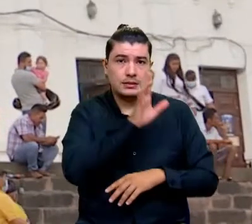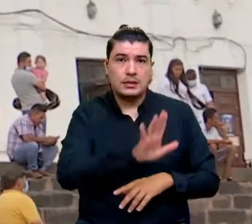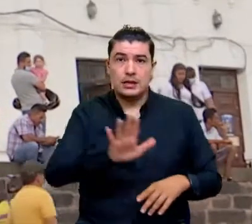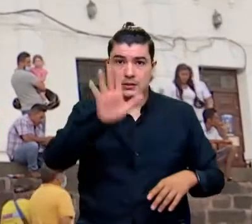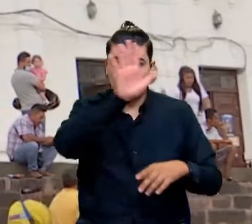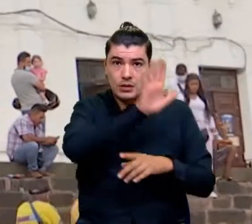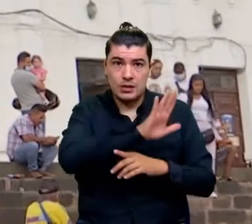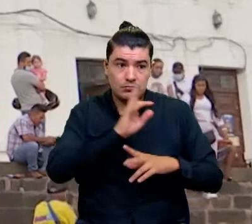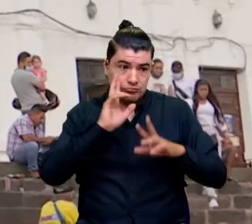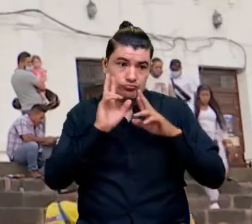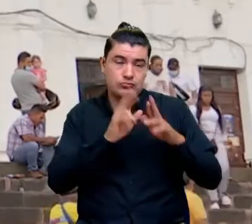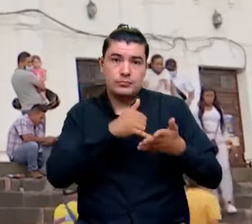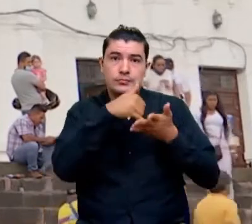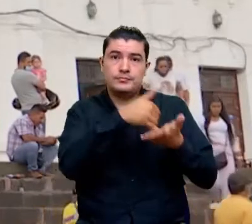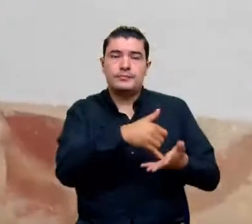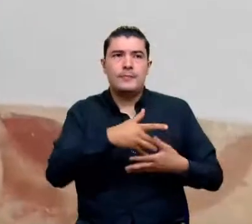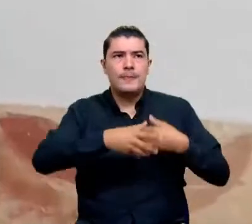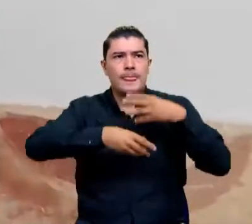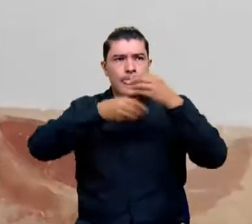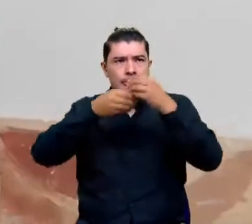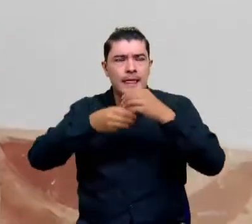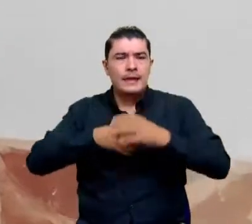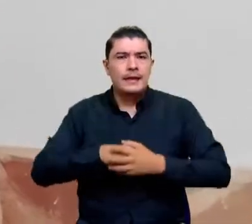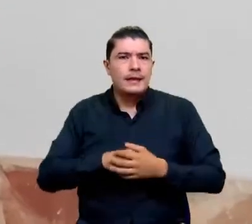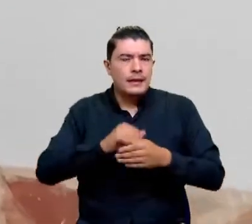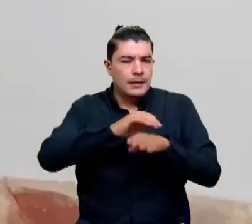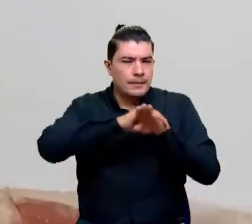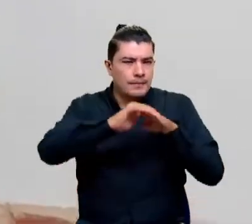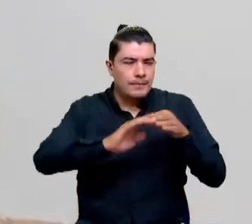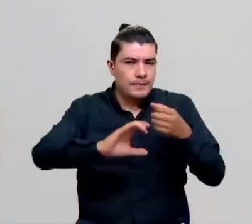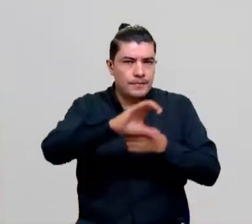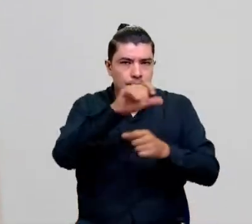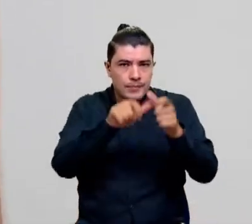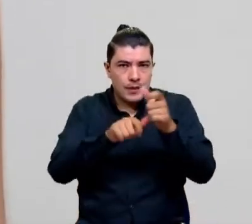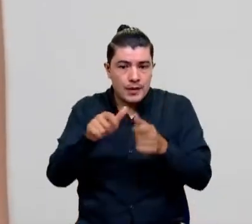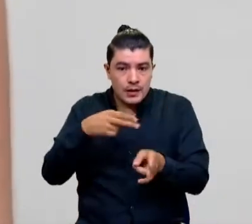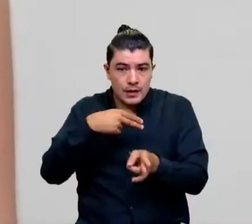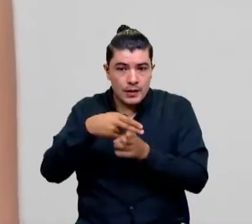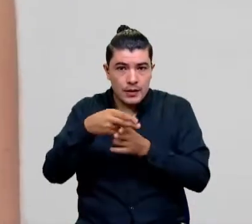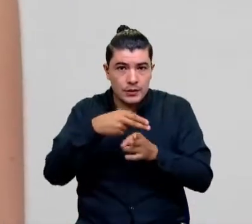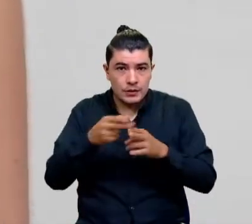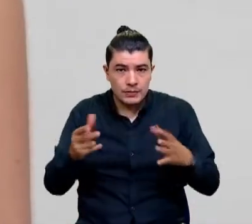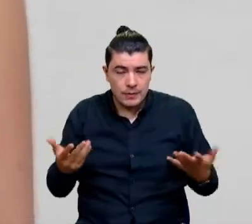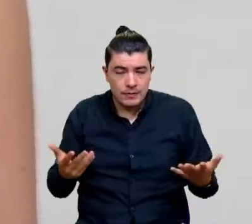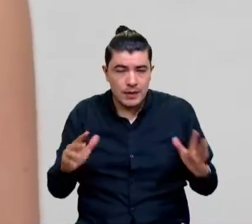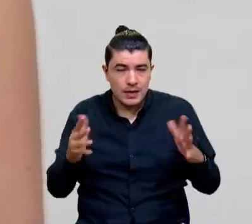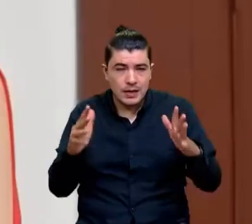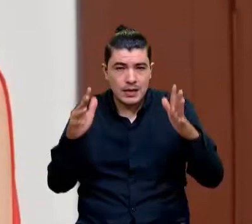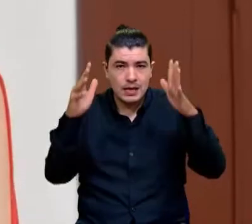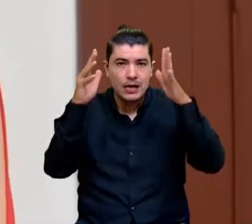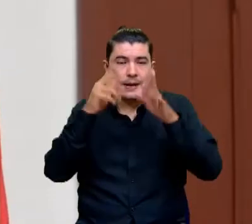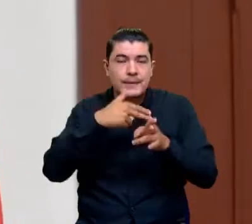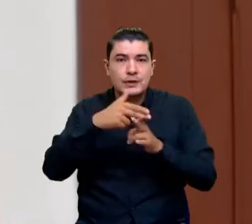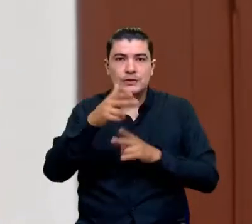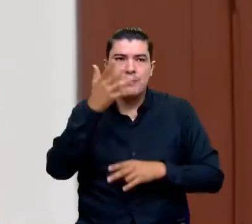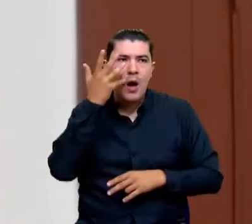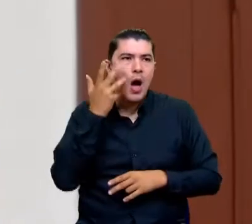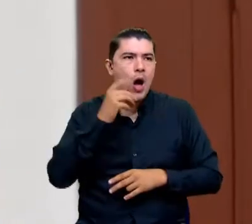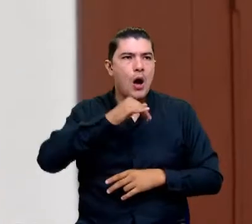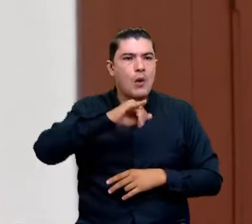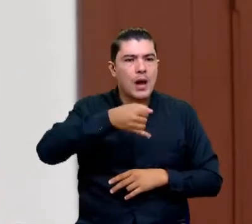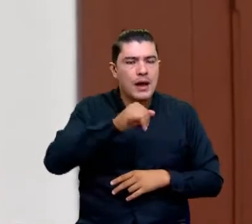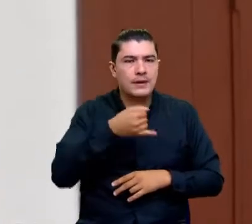nacional. De la misma manera, invitarlos a las ceremonias litúrgicas del día jueves y viernes y a